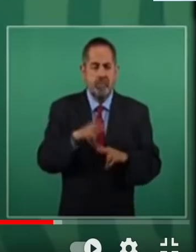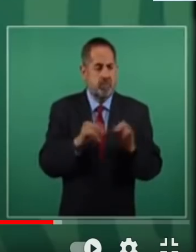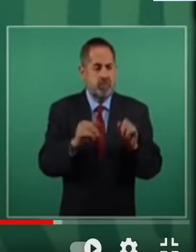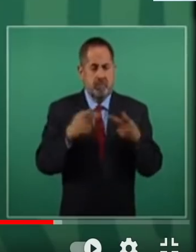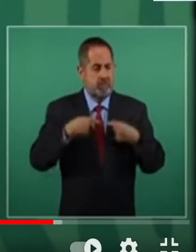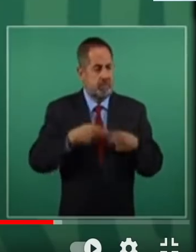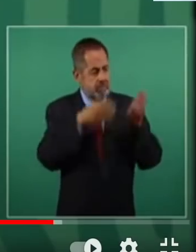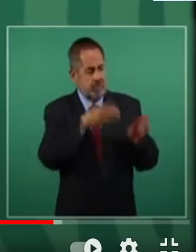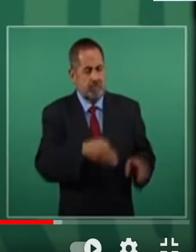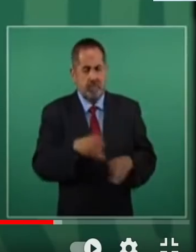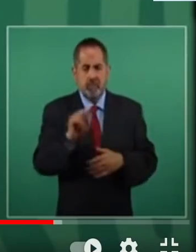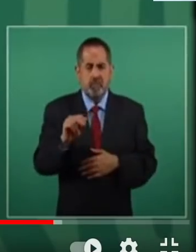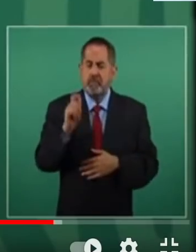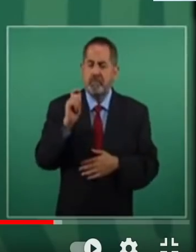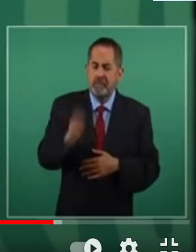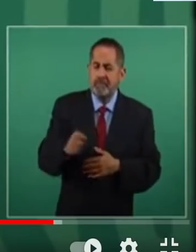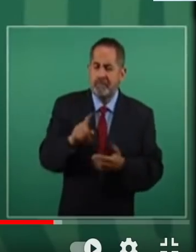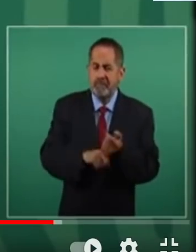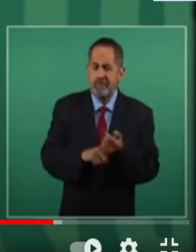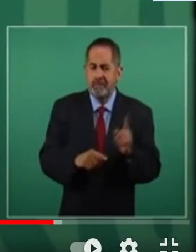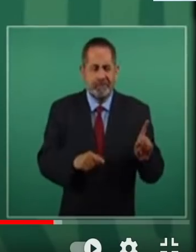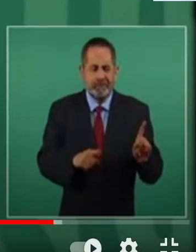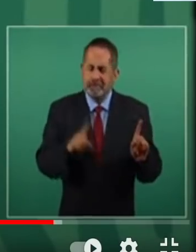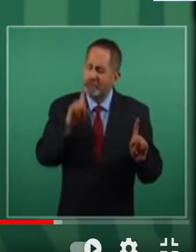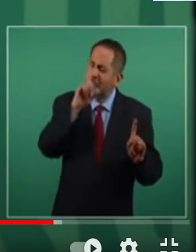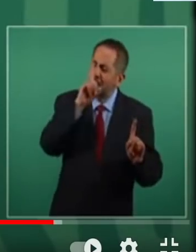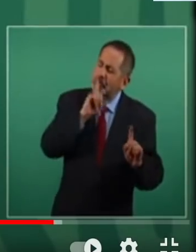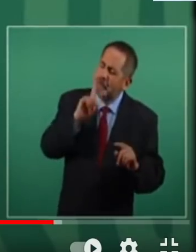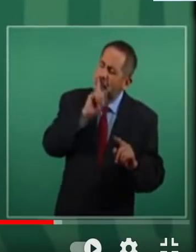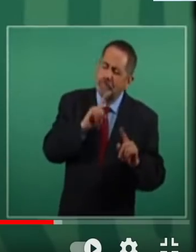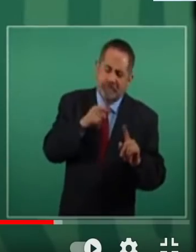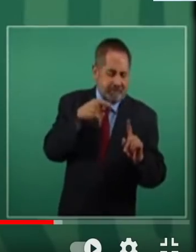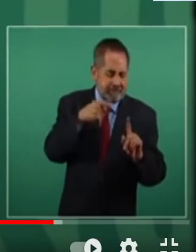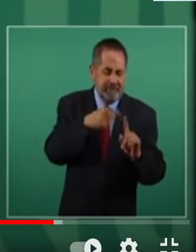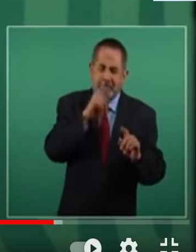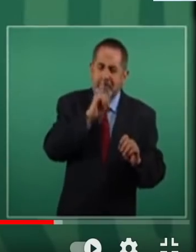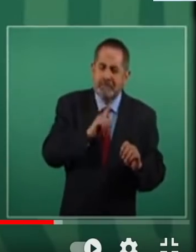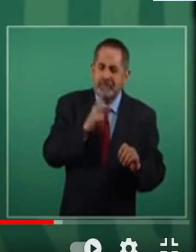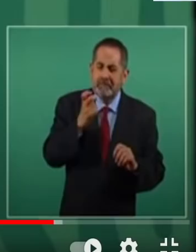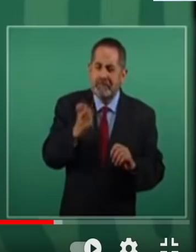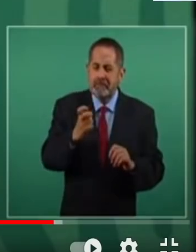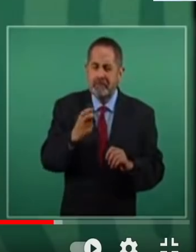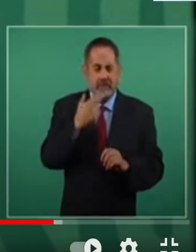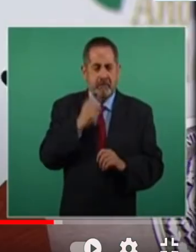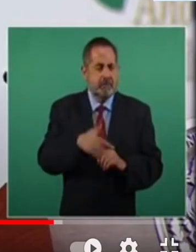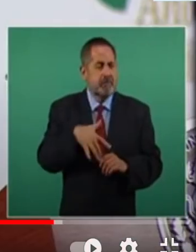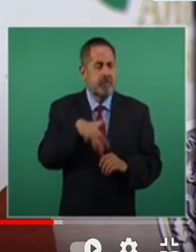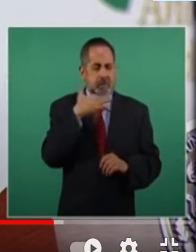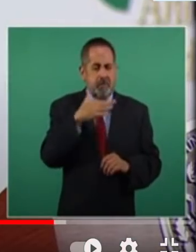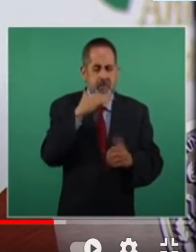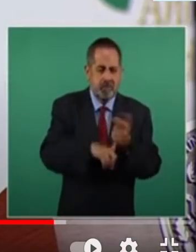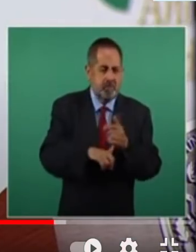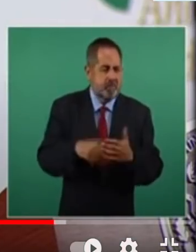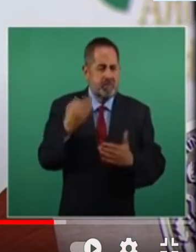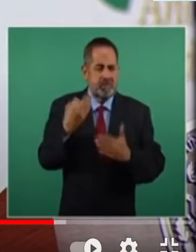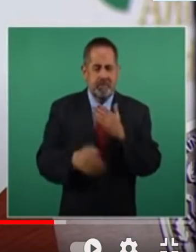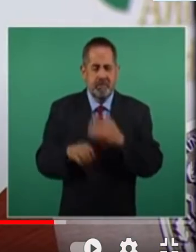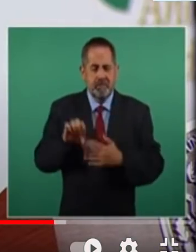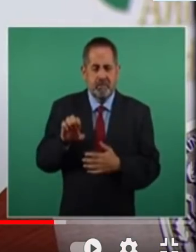periodista, es estigmatizar a la mentira y a la corrupción, a la falta de